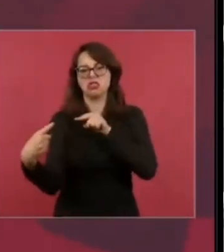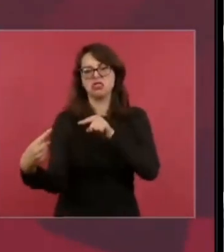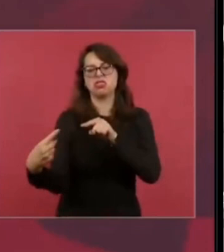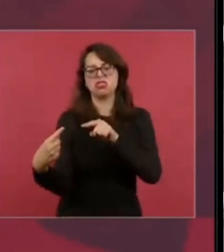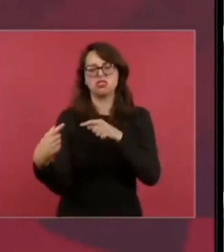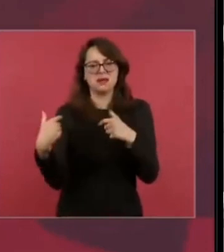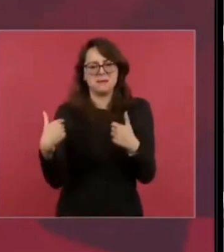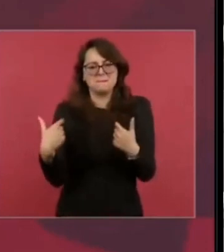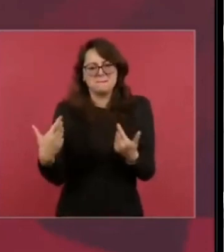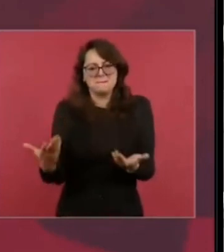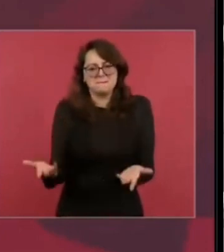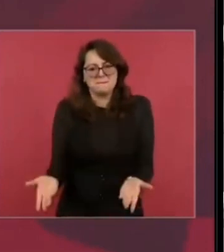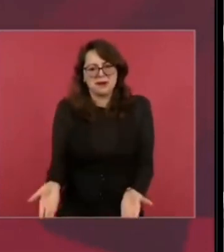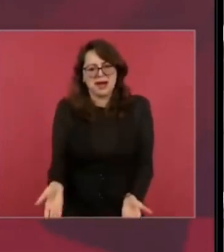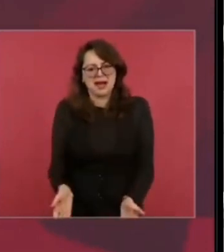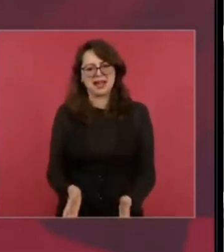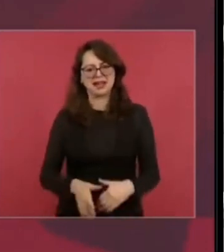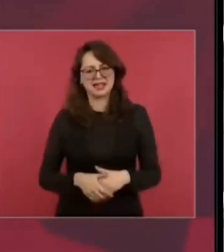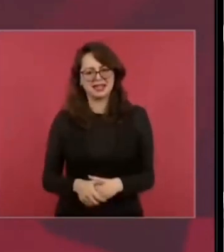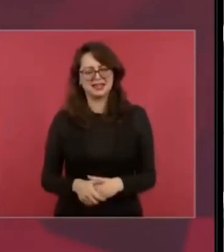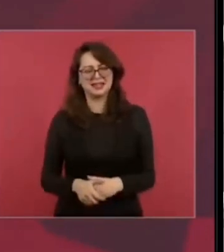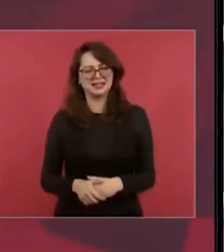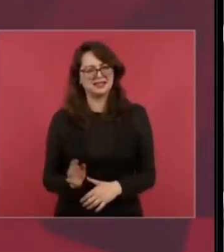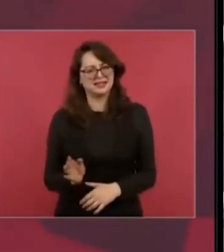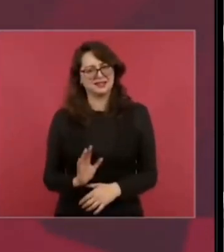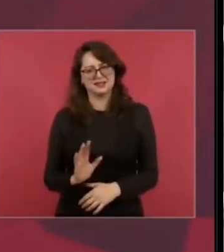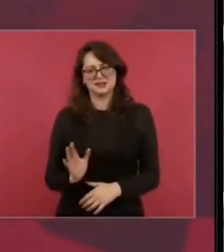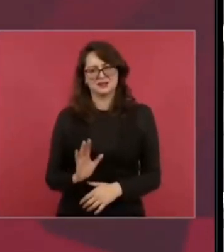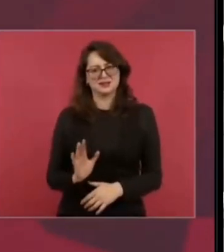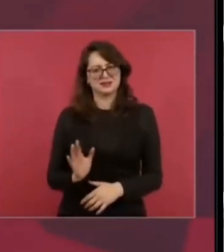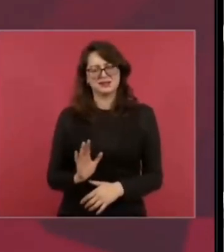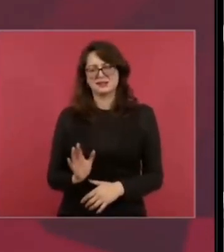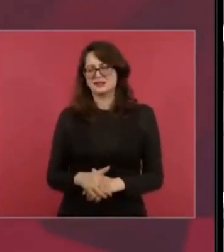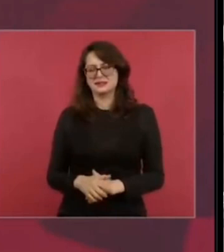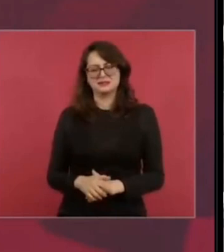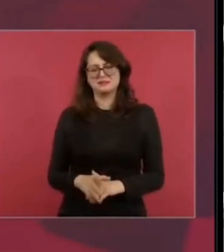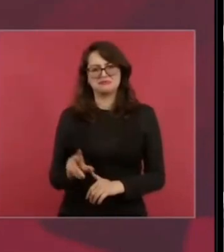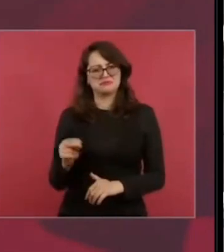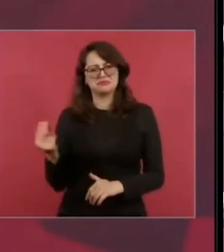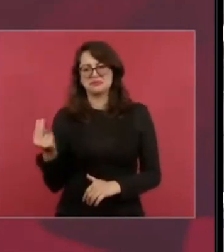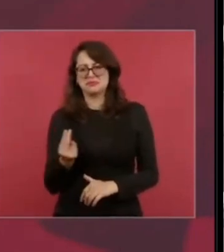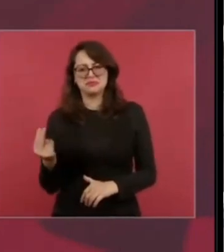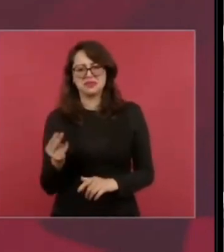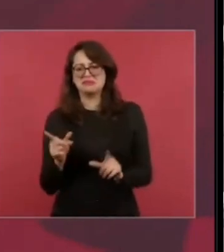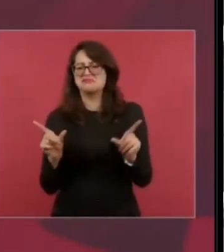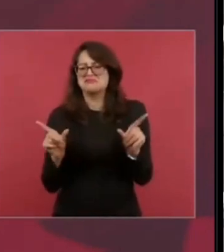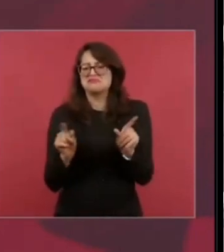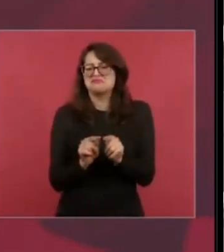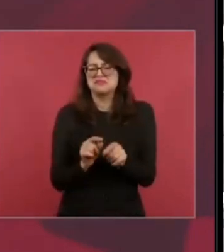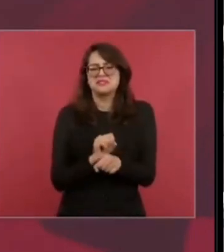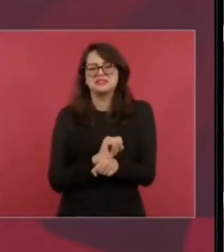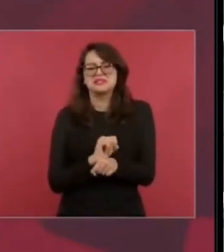dicho el presidente que él se gasta 550 a 600 millones de pesos al año